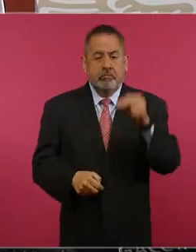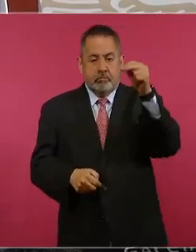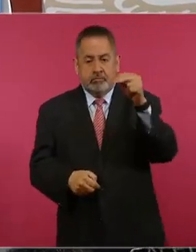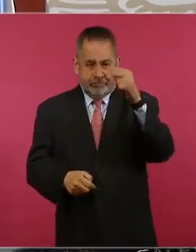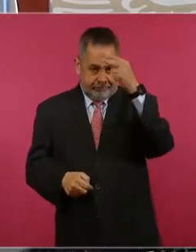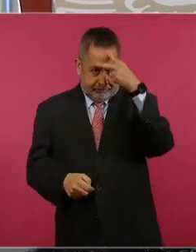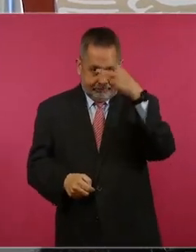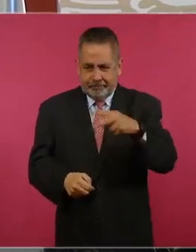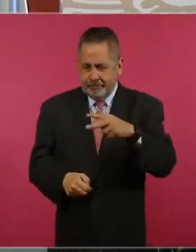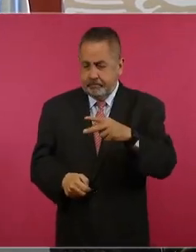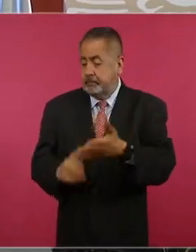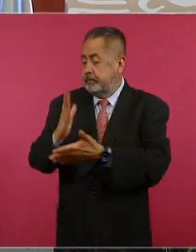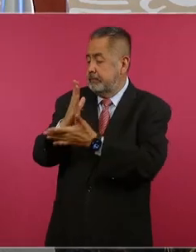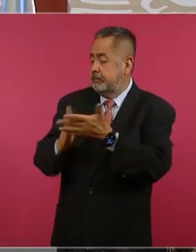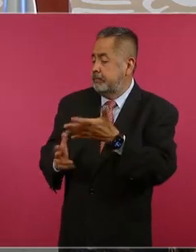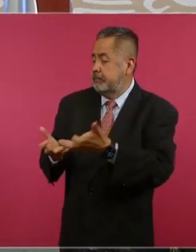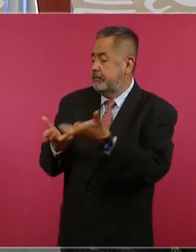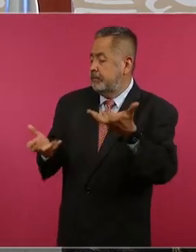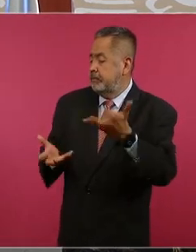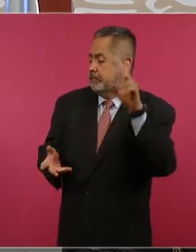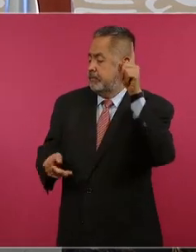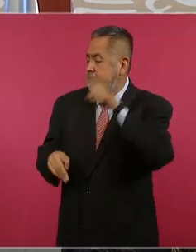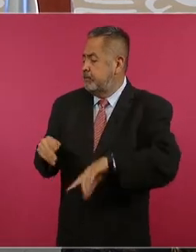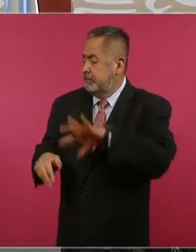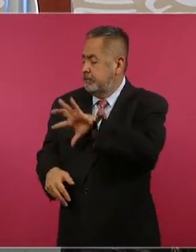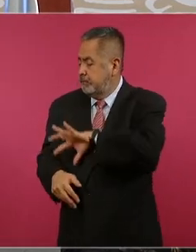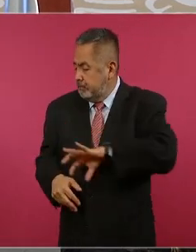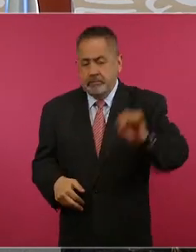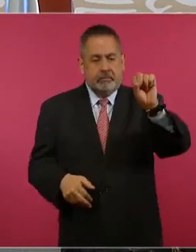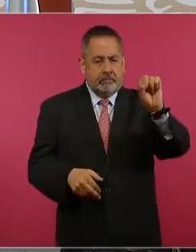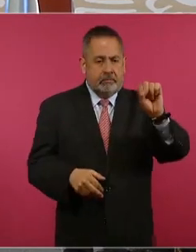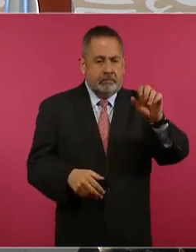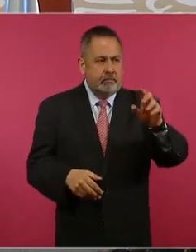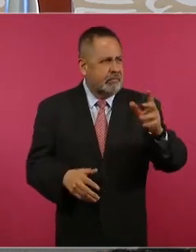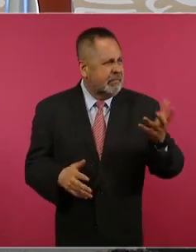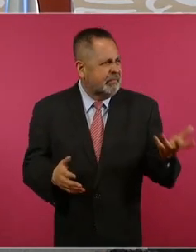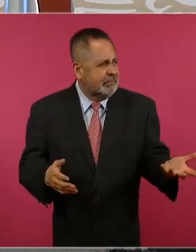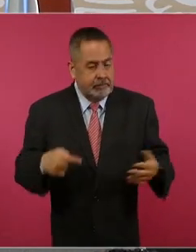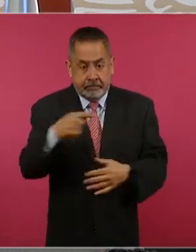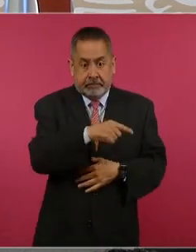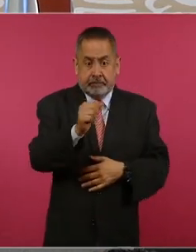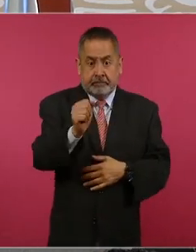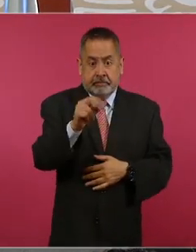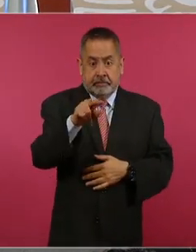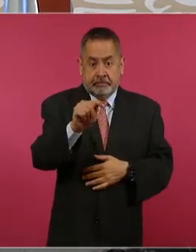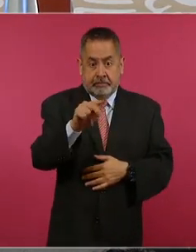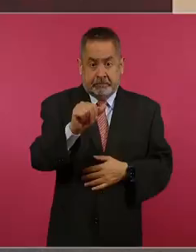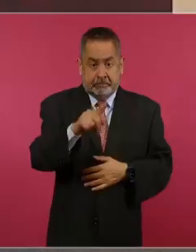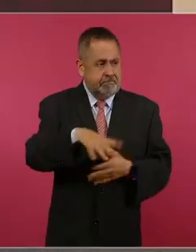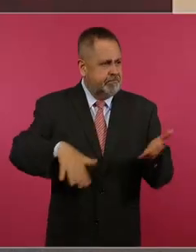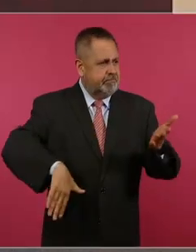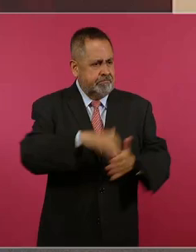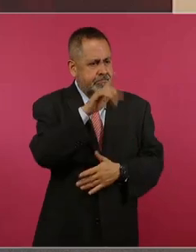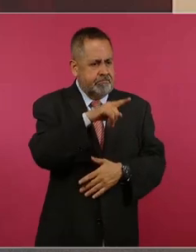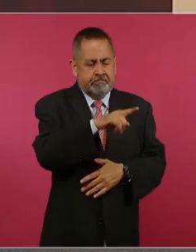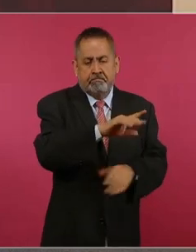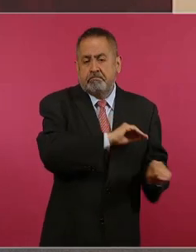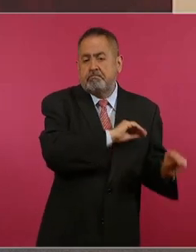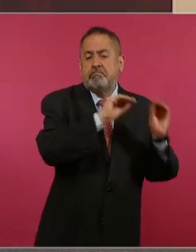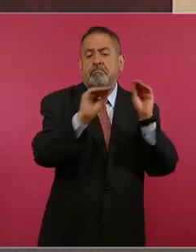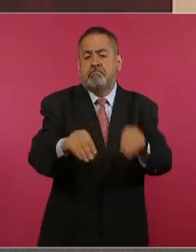de la mitad del territorio. Y él se va al exilio, a